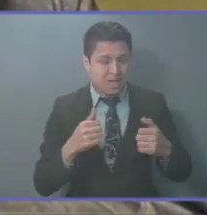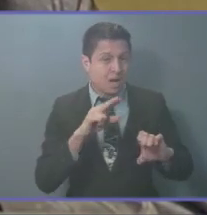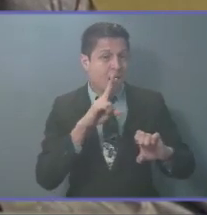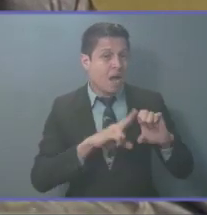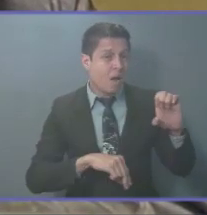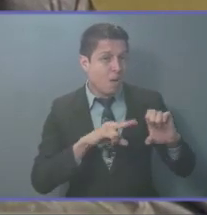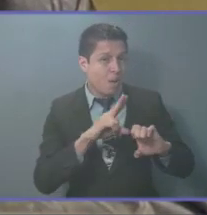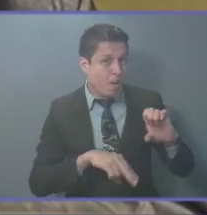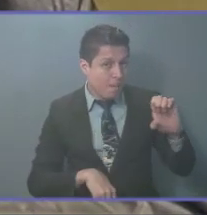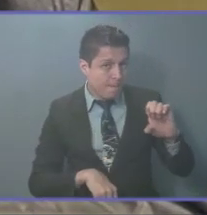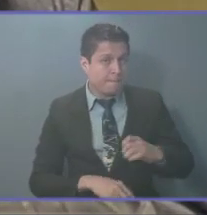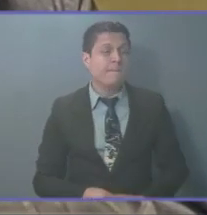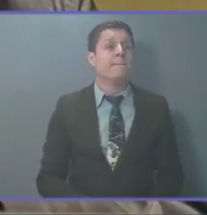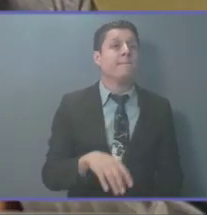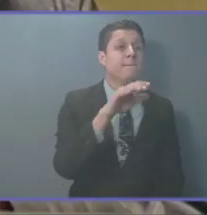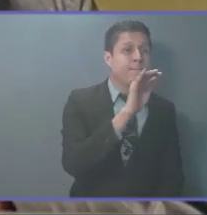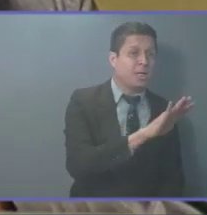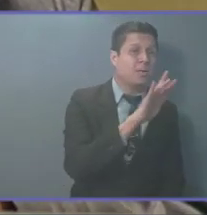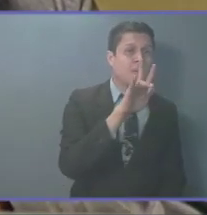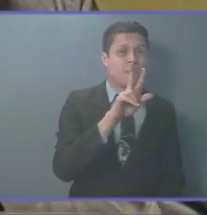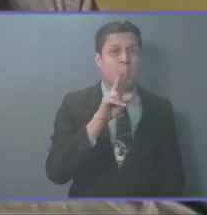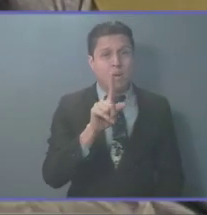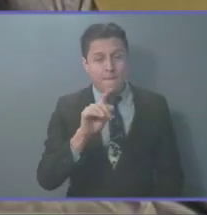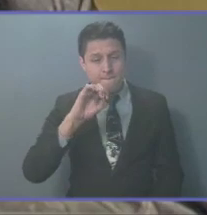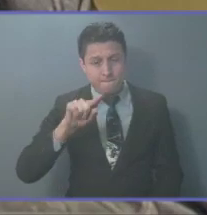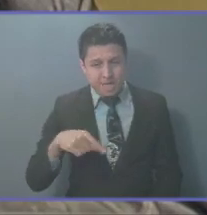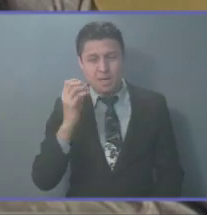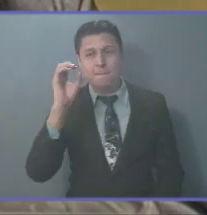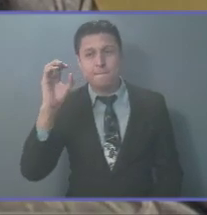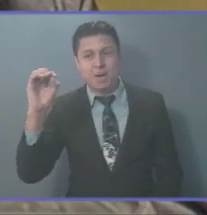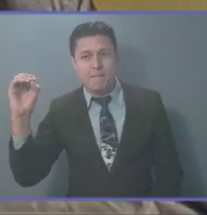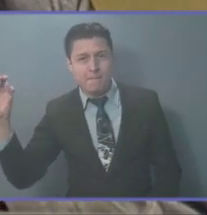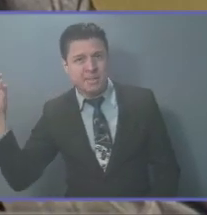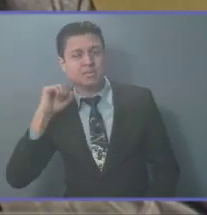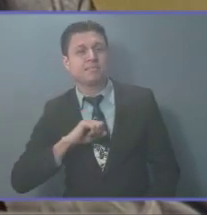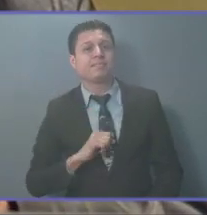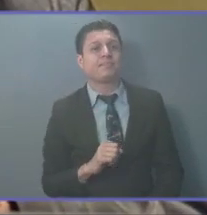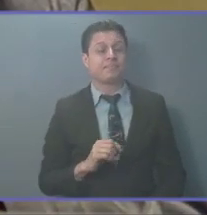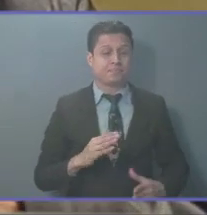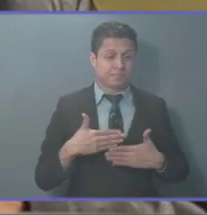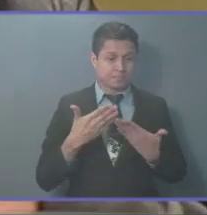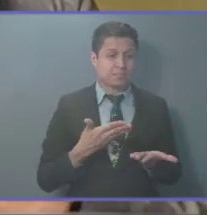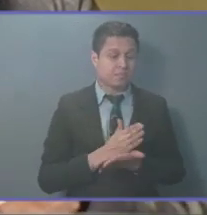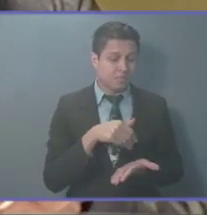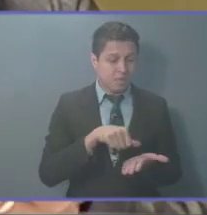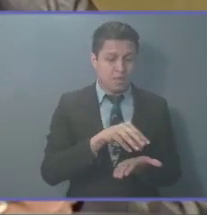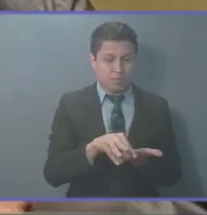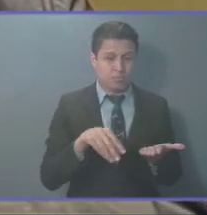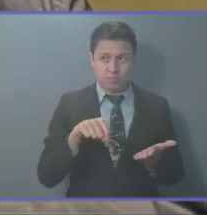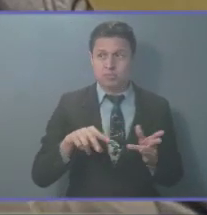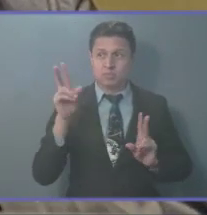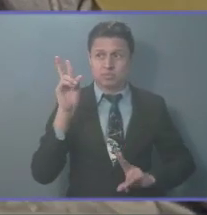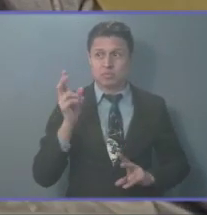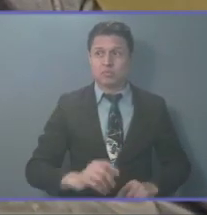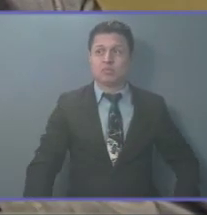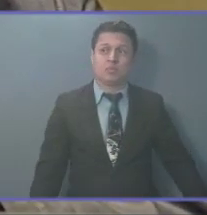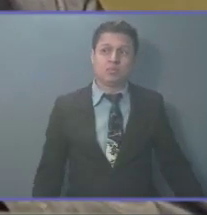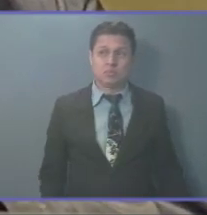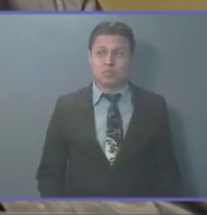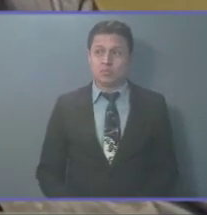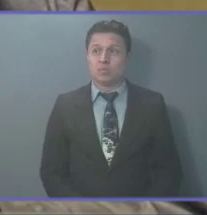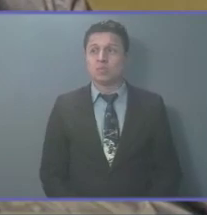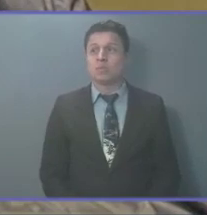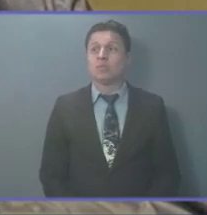mil, que ciertamente van a ser empleados por los gobiernos locales del departamento de San